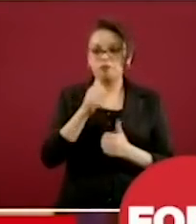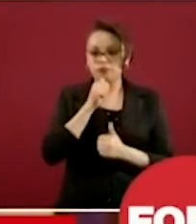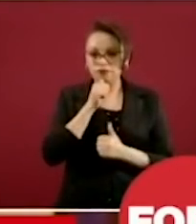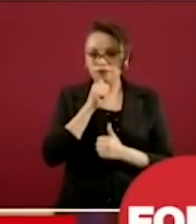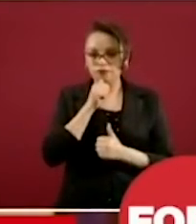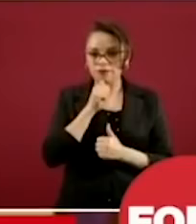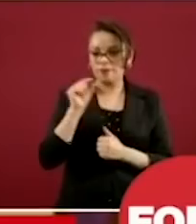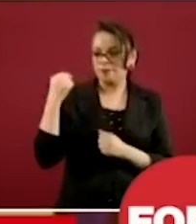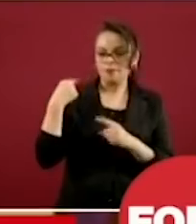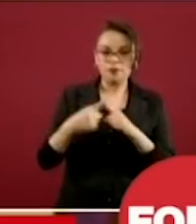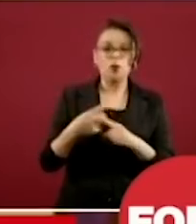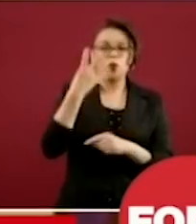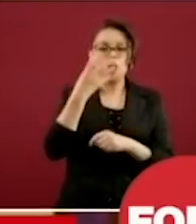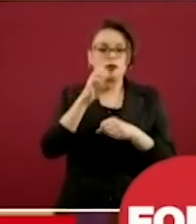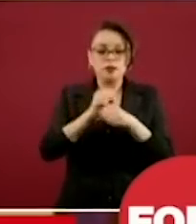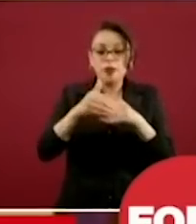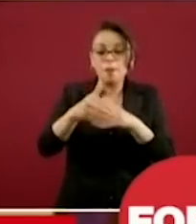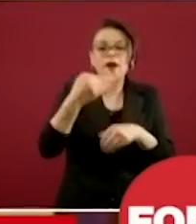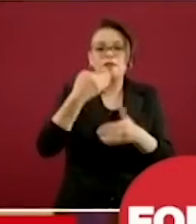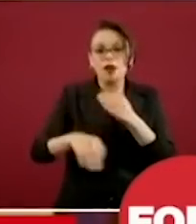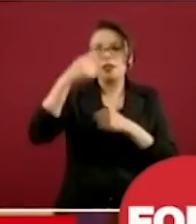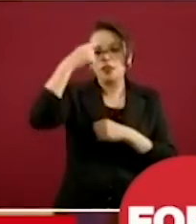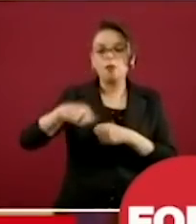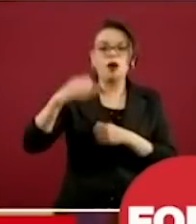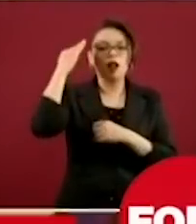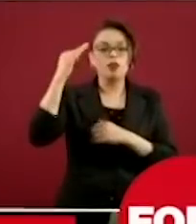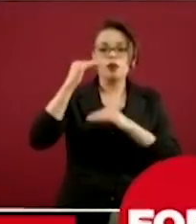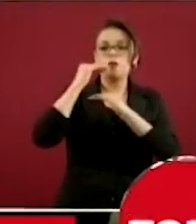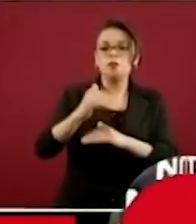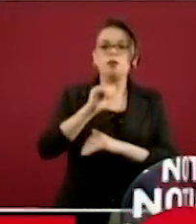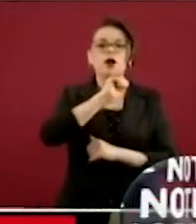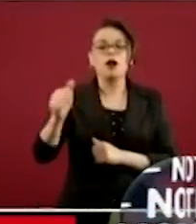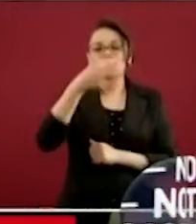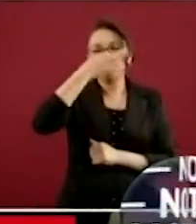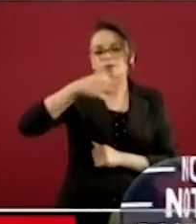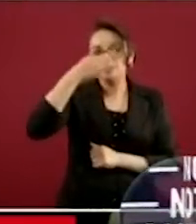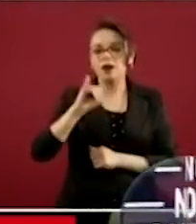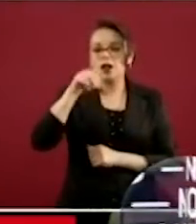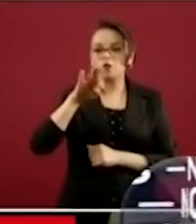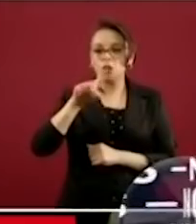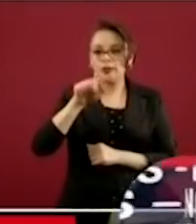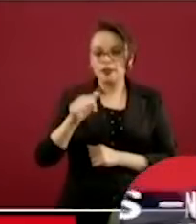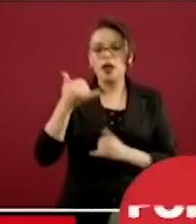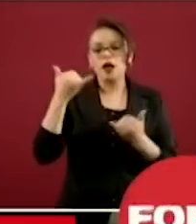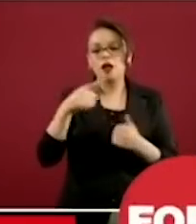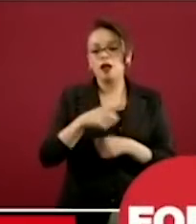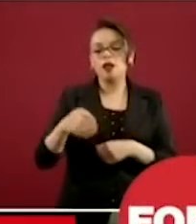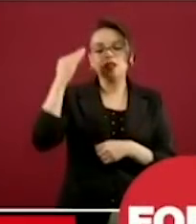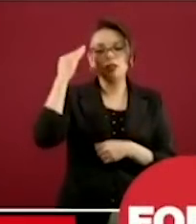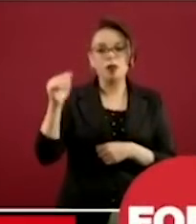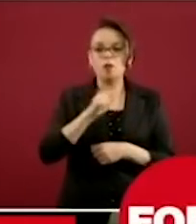temporada de influenza y además sabemos que en el periodo invernal todavía siguen circulando otros tipos de